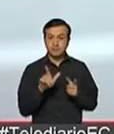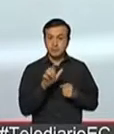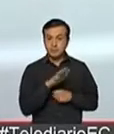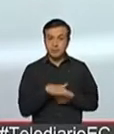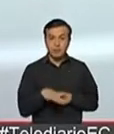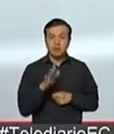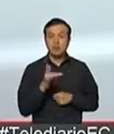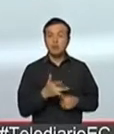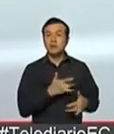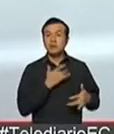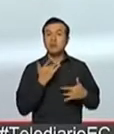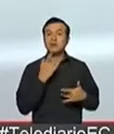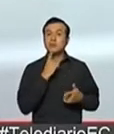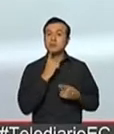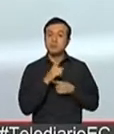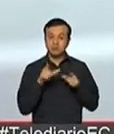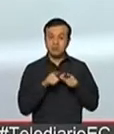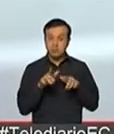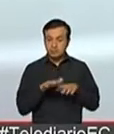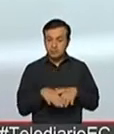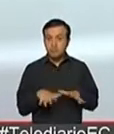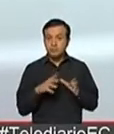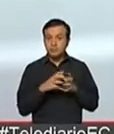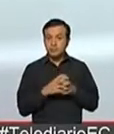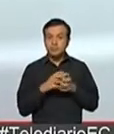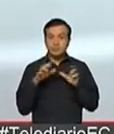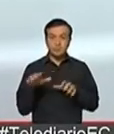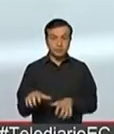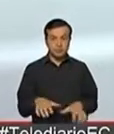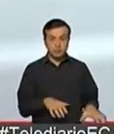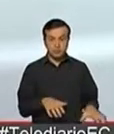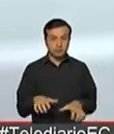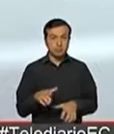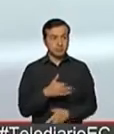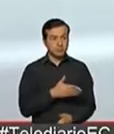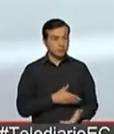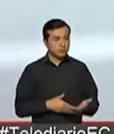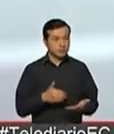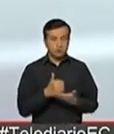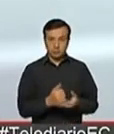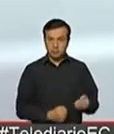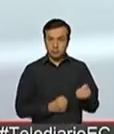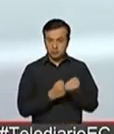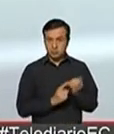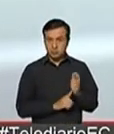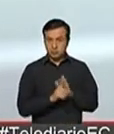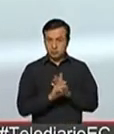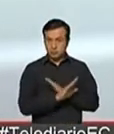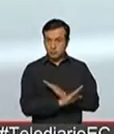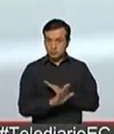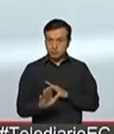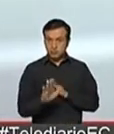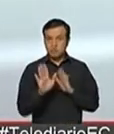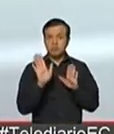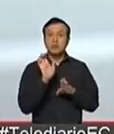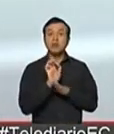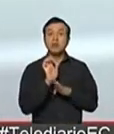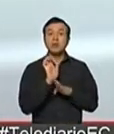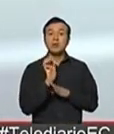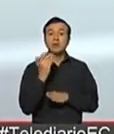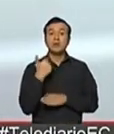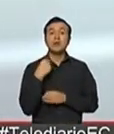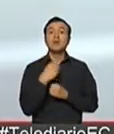de generar dentro de este espacio actividades y dinámicas que les permita desarrollarse. En el Ecuador nosotros